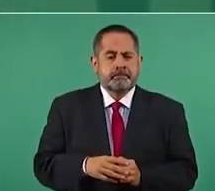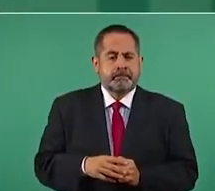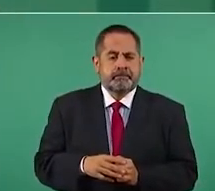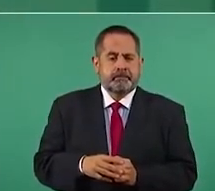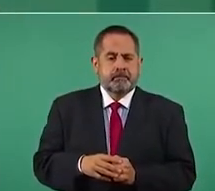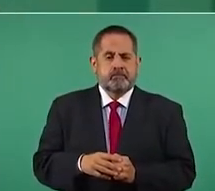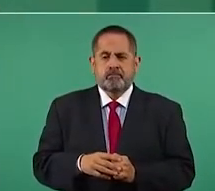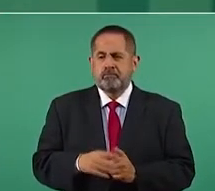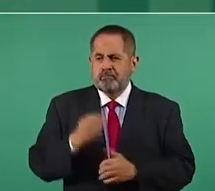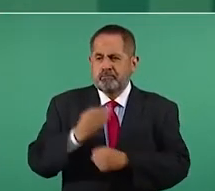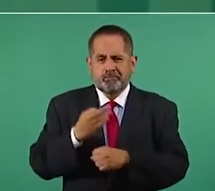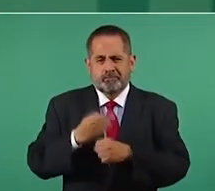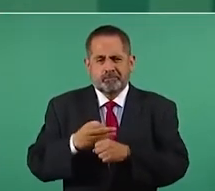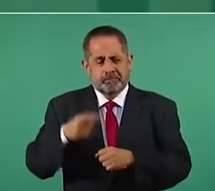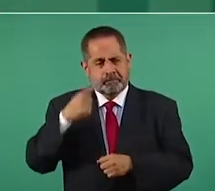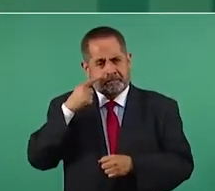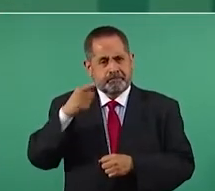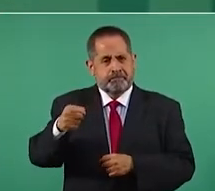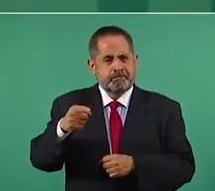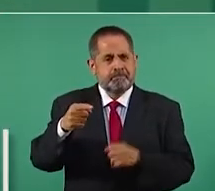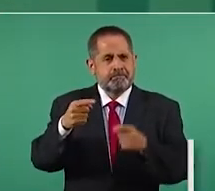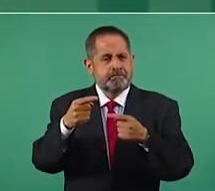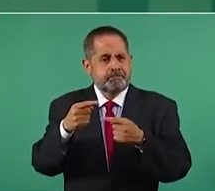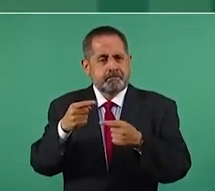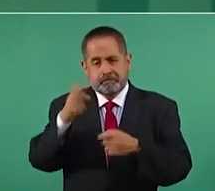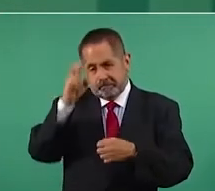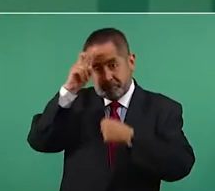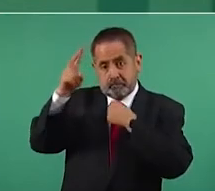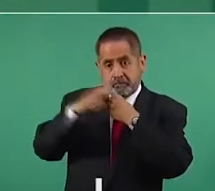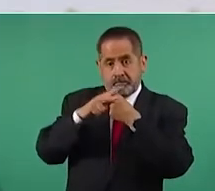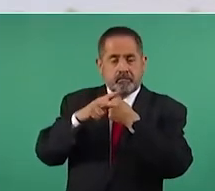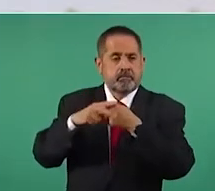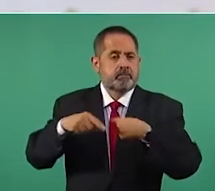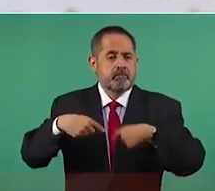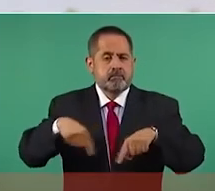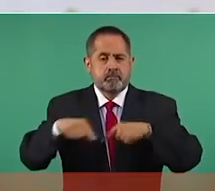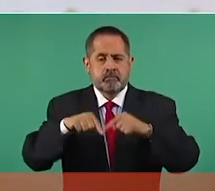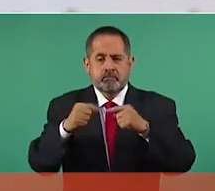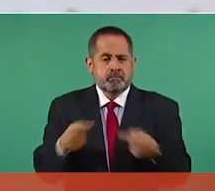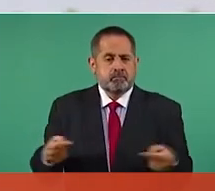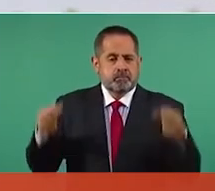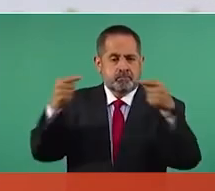La final del fútbol europeo,